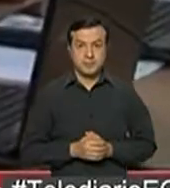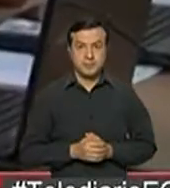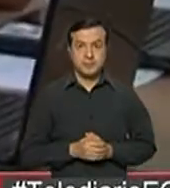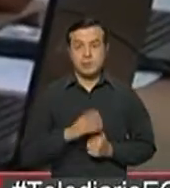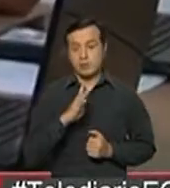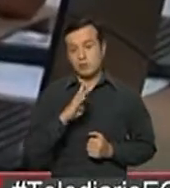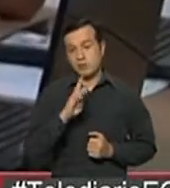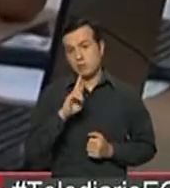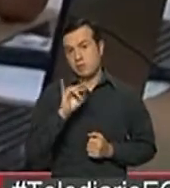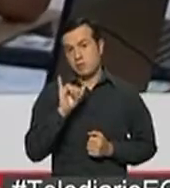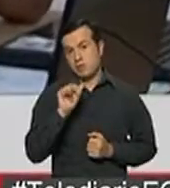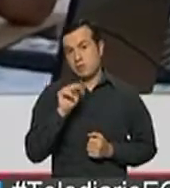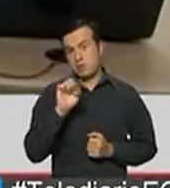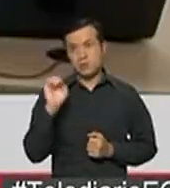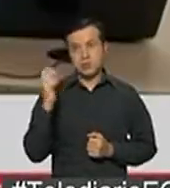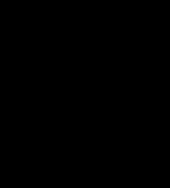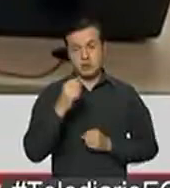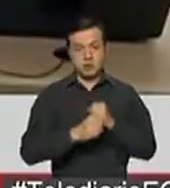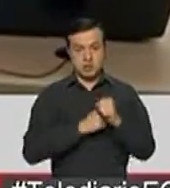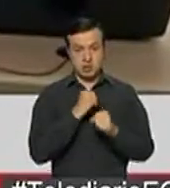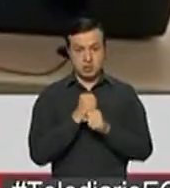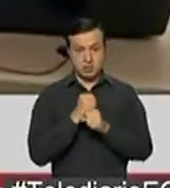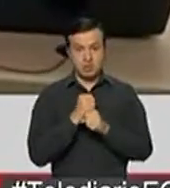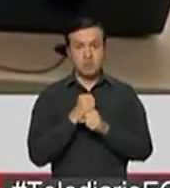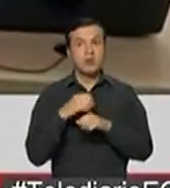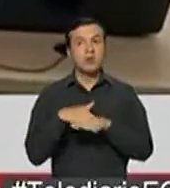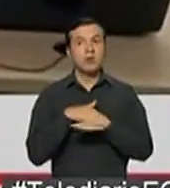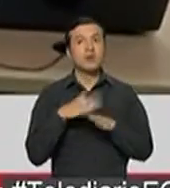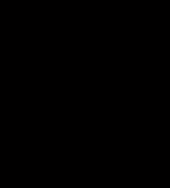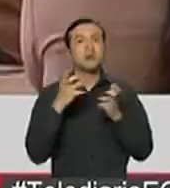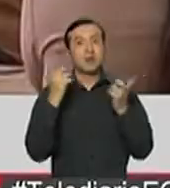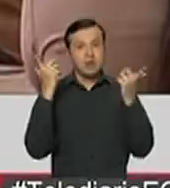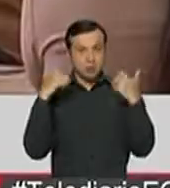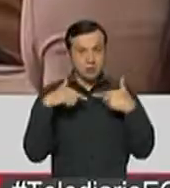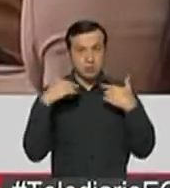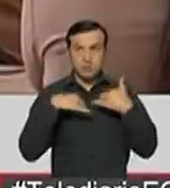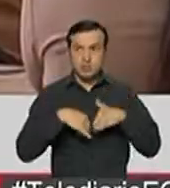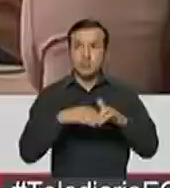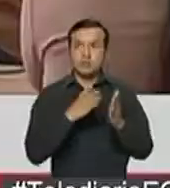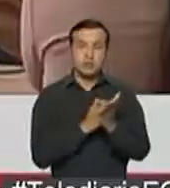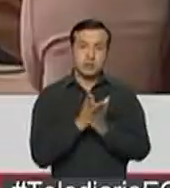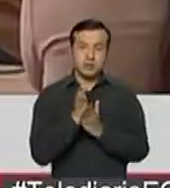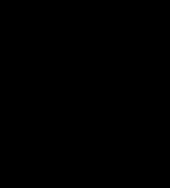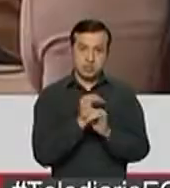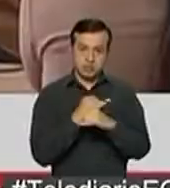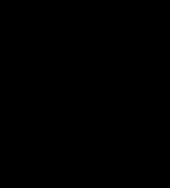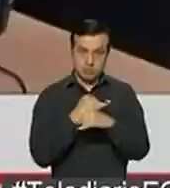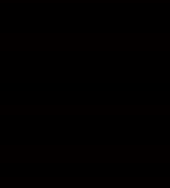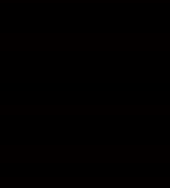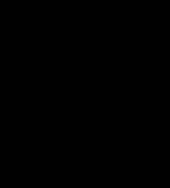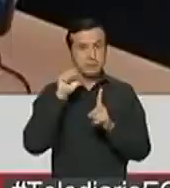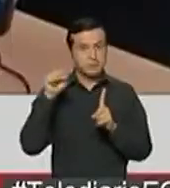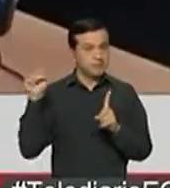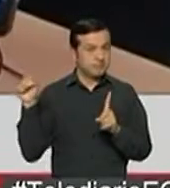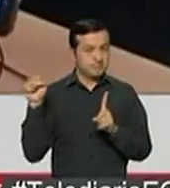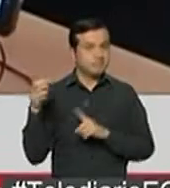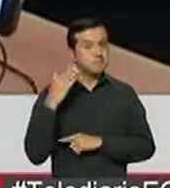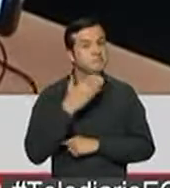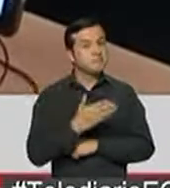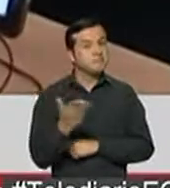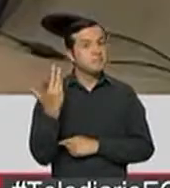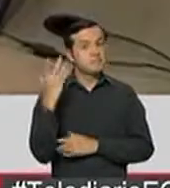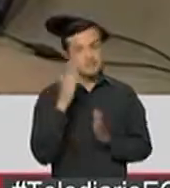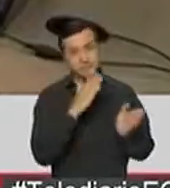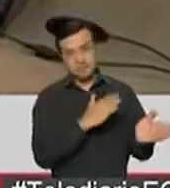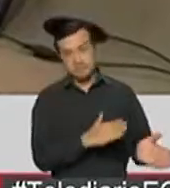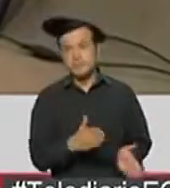Brian Aquino cursa el tercer año de bachillerato y busca graduarse para seguir la carrera de ingeniería en sistemas. Se ha preparado